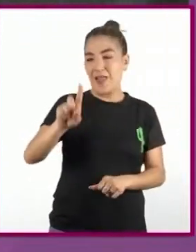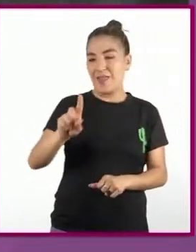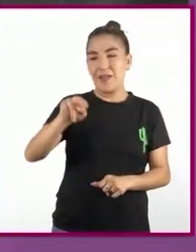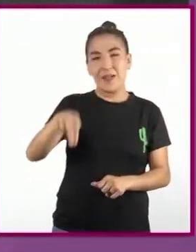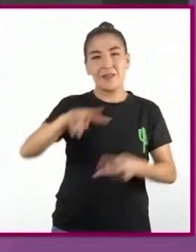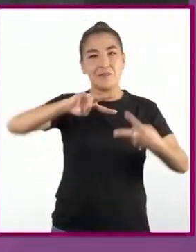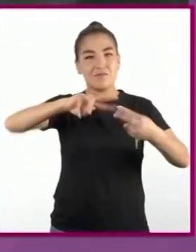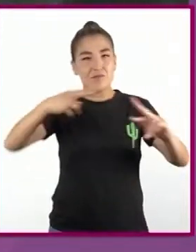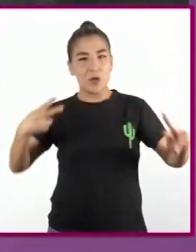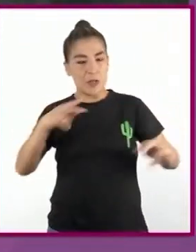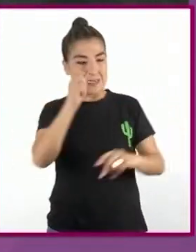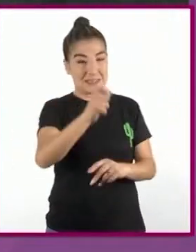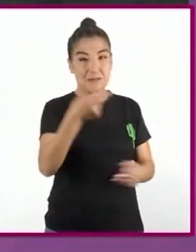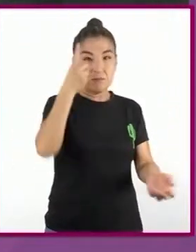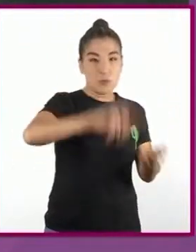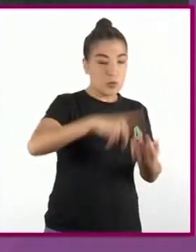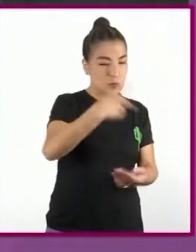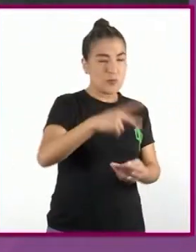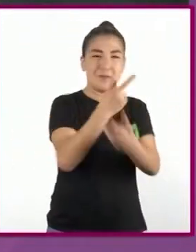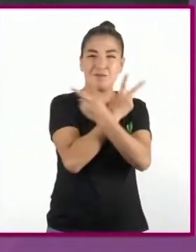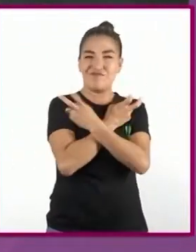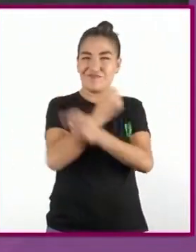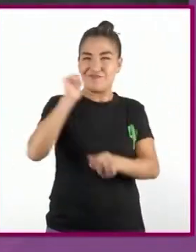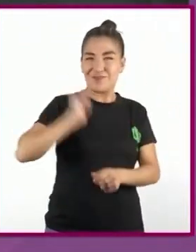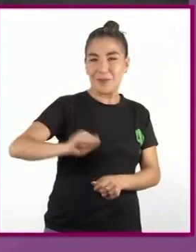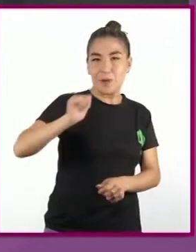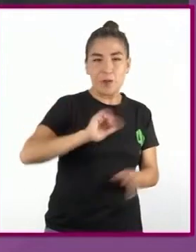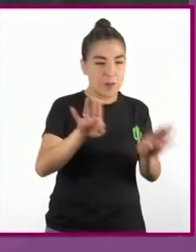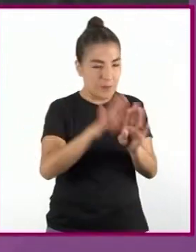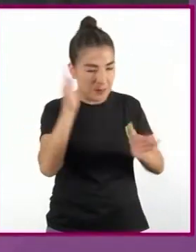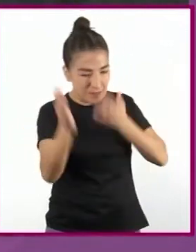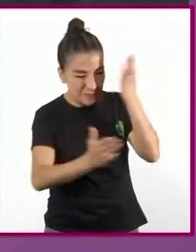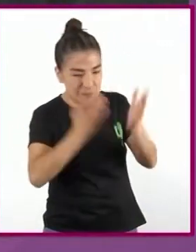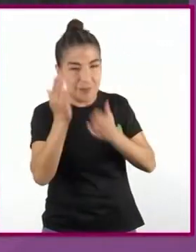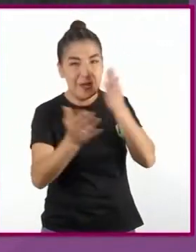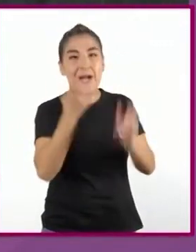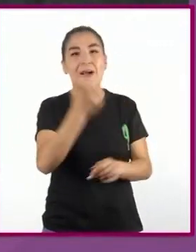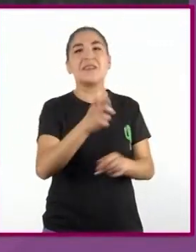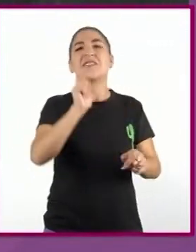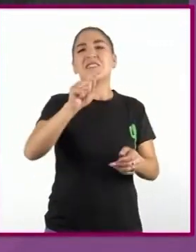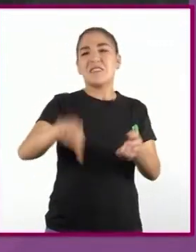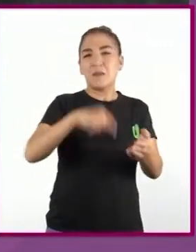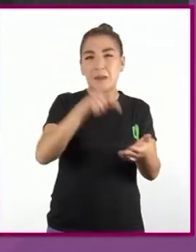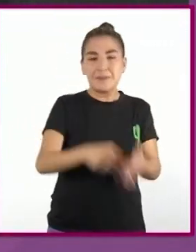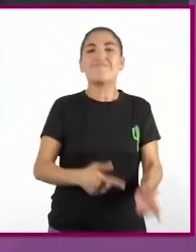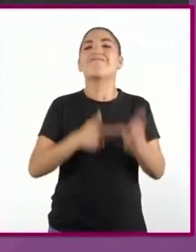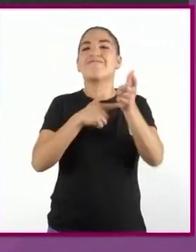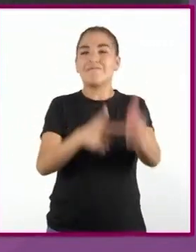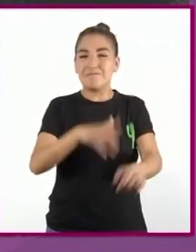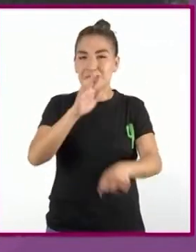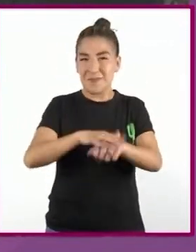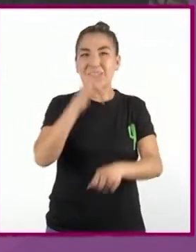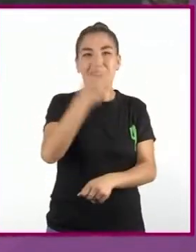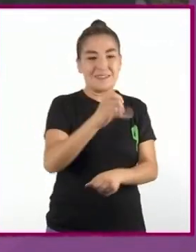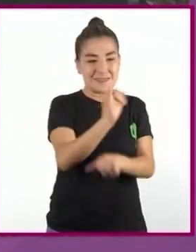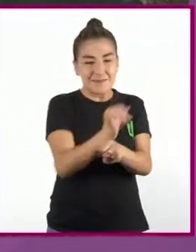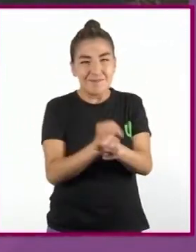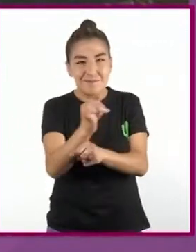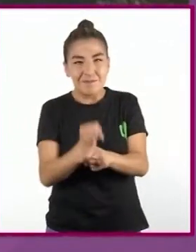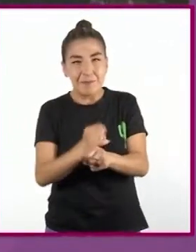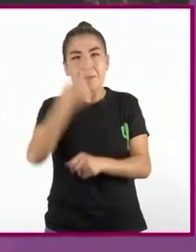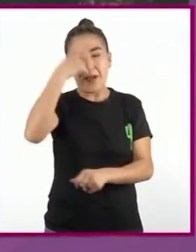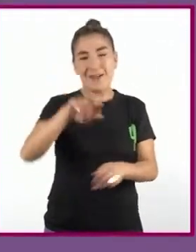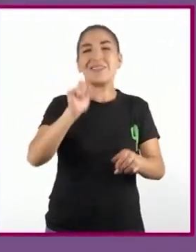pretende develar la identidad de sus pobladores. Así, continuamos con la investigación de esta ciudad para develar